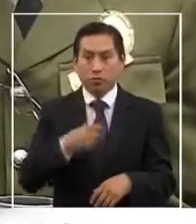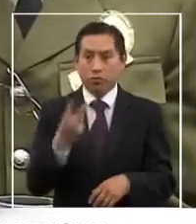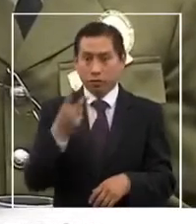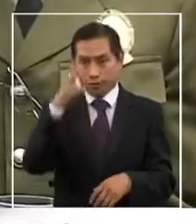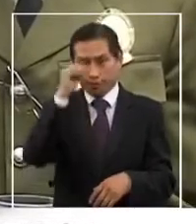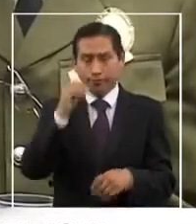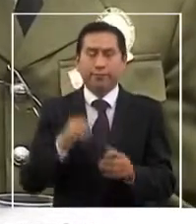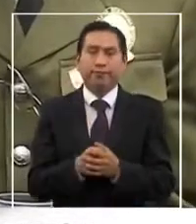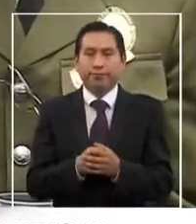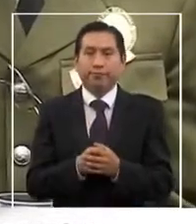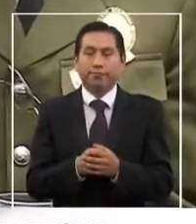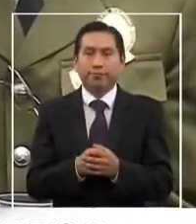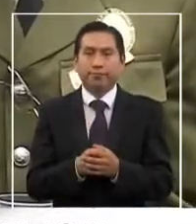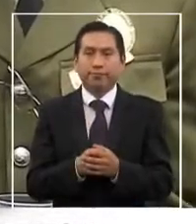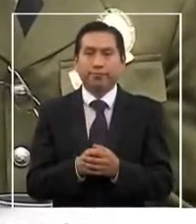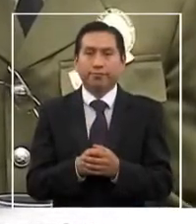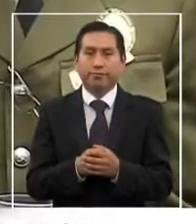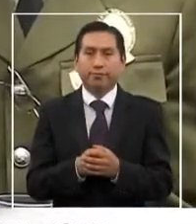3 mujeres y 2 varones.